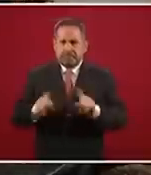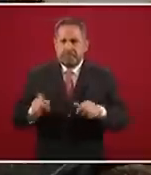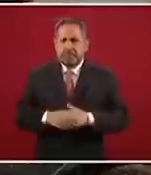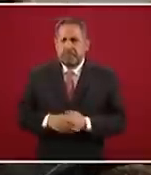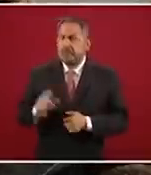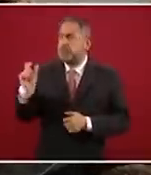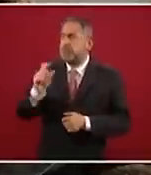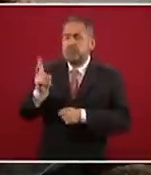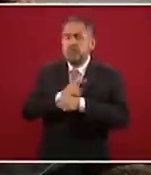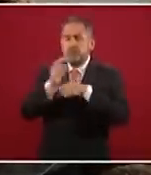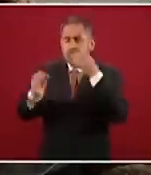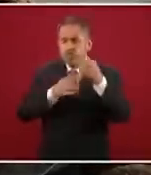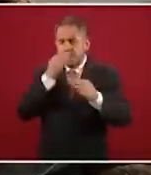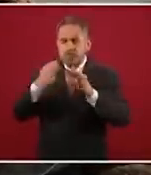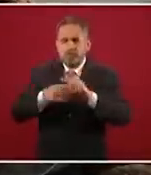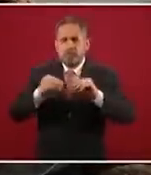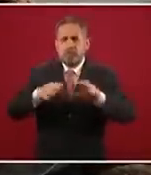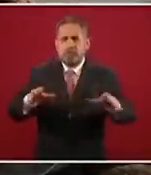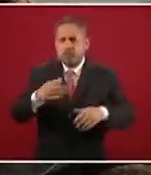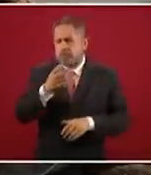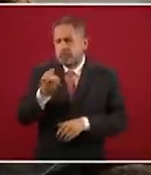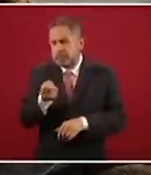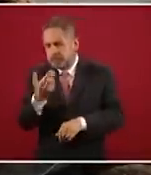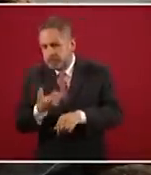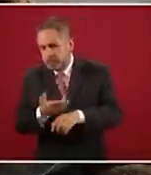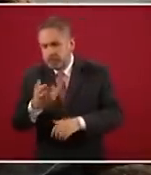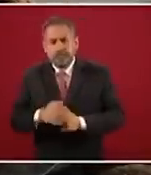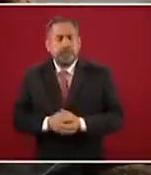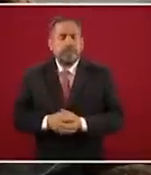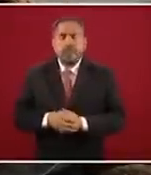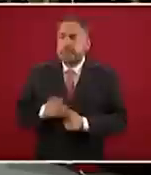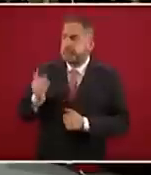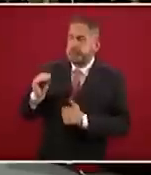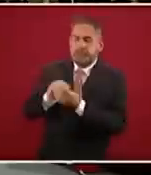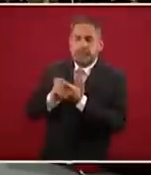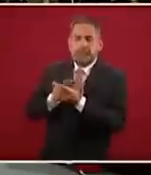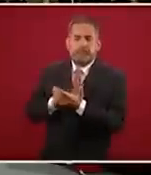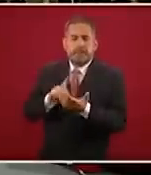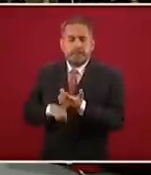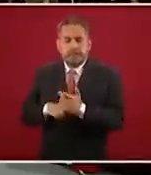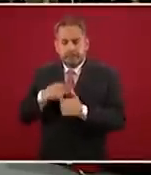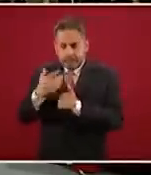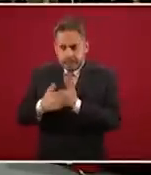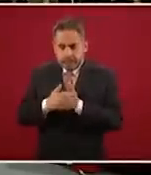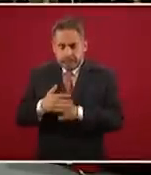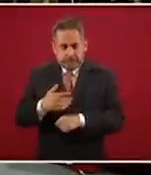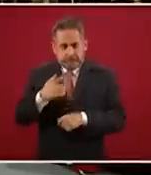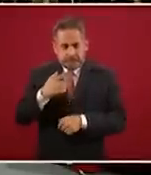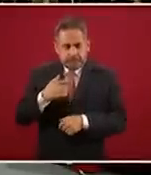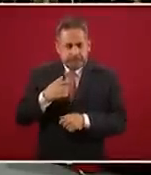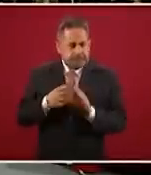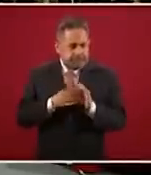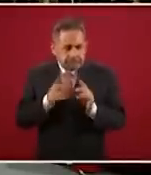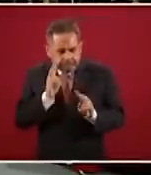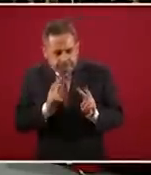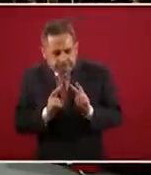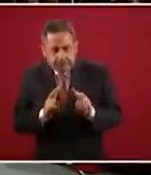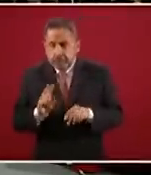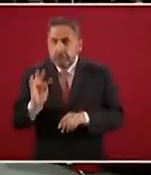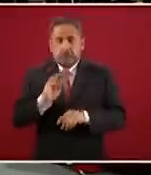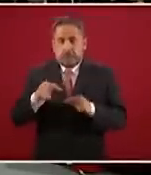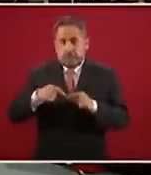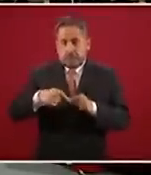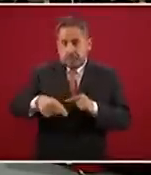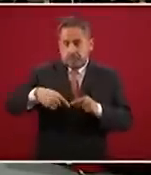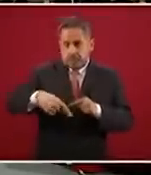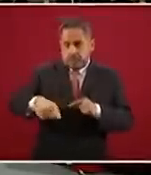abre la convocatoria para ello, secretaria? Perdón. Como aquí se estableció, vamos nosotros a dar seguimiento para que en el transcurso